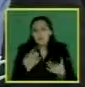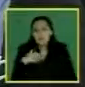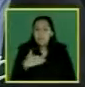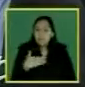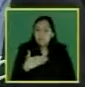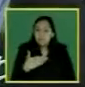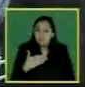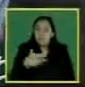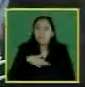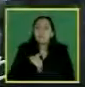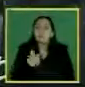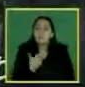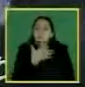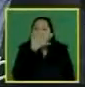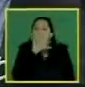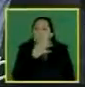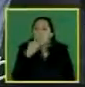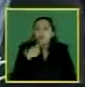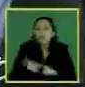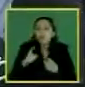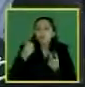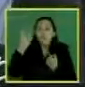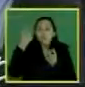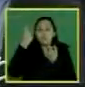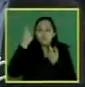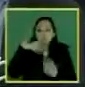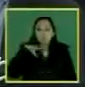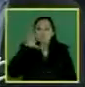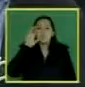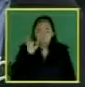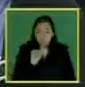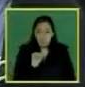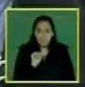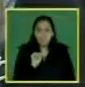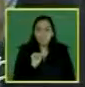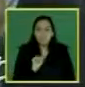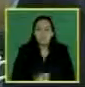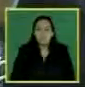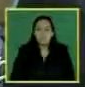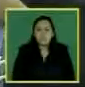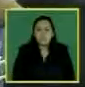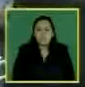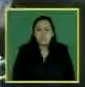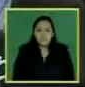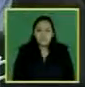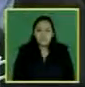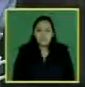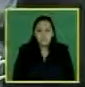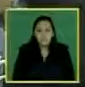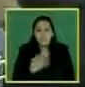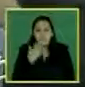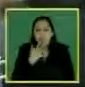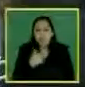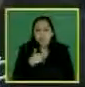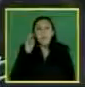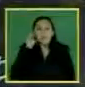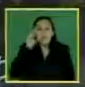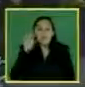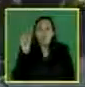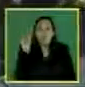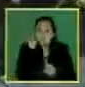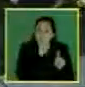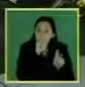ser, entonces, facilitar la formación de otros, que también es una relación que no es unidireccional, o sea, no es el maestro hacia el